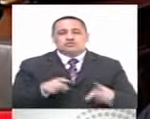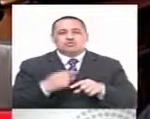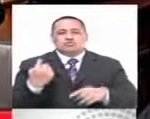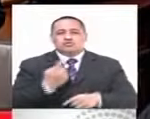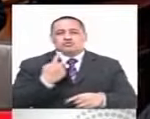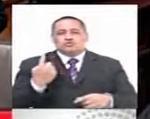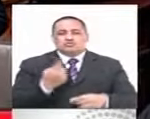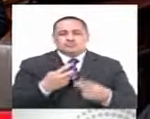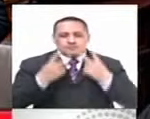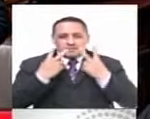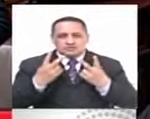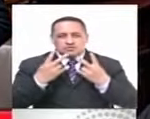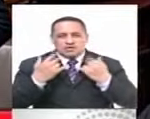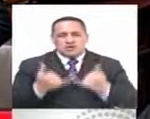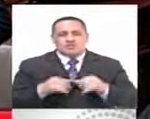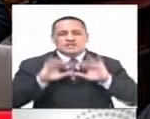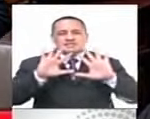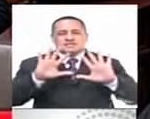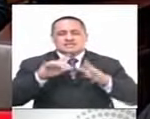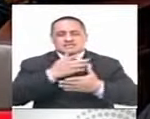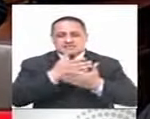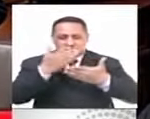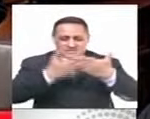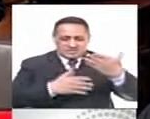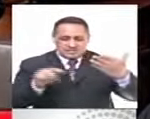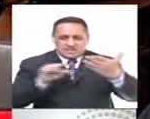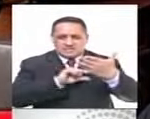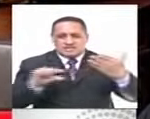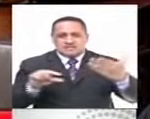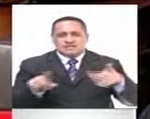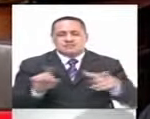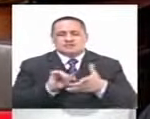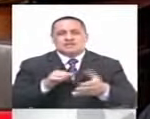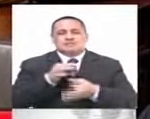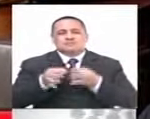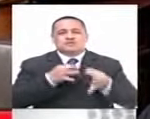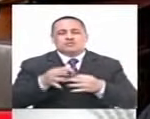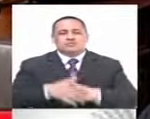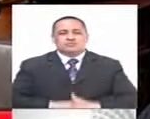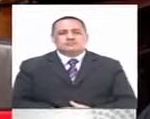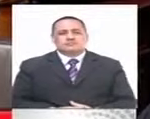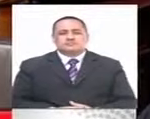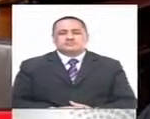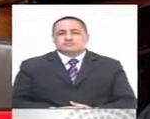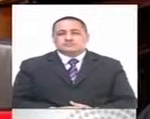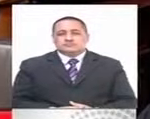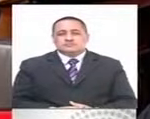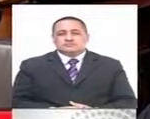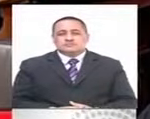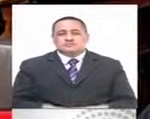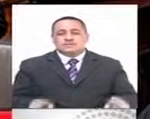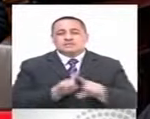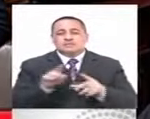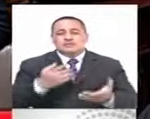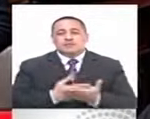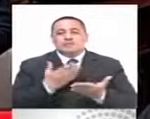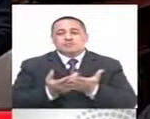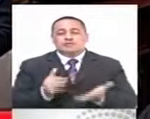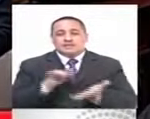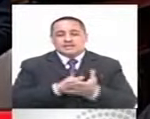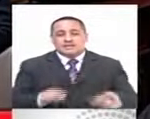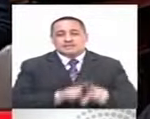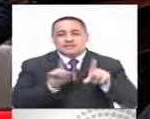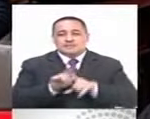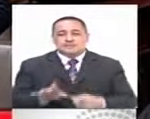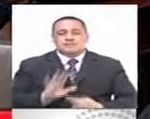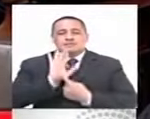solamente visto 10 líneas en el mensaje que aborda ese tema. y las propuestas que además se han